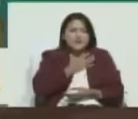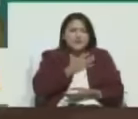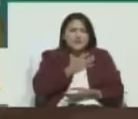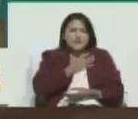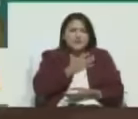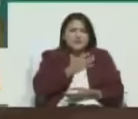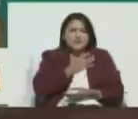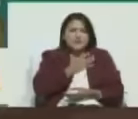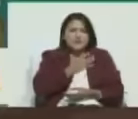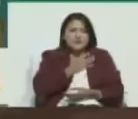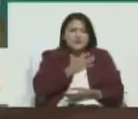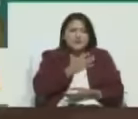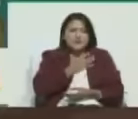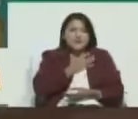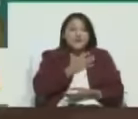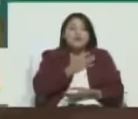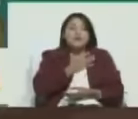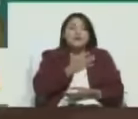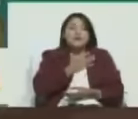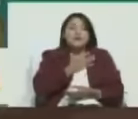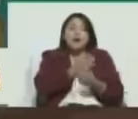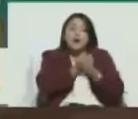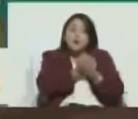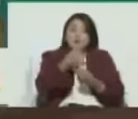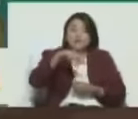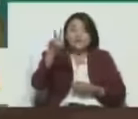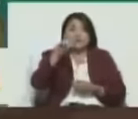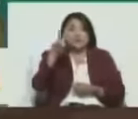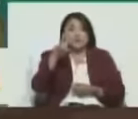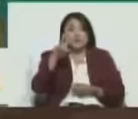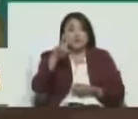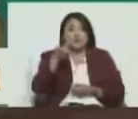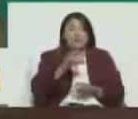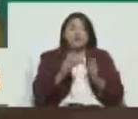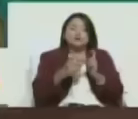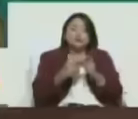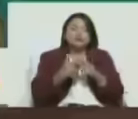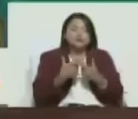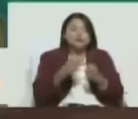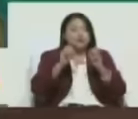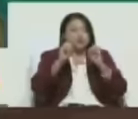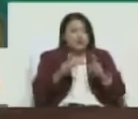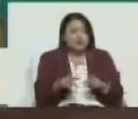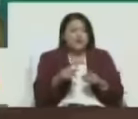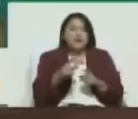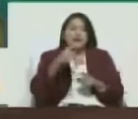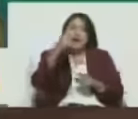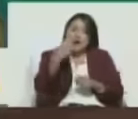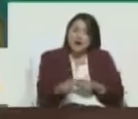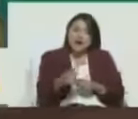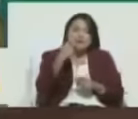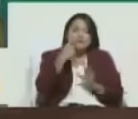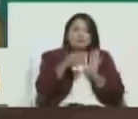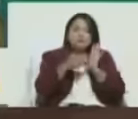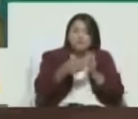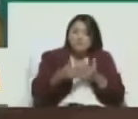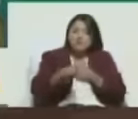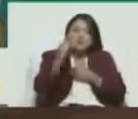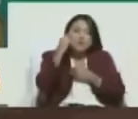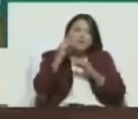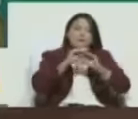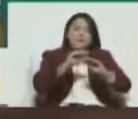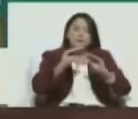estés, como pienses ideológicamente, pero sientes amor por esta patria, pues ahí vamos a abrir un conjunto de canales que en los próximos días vamos a